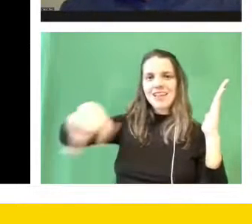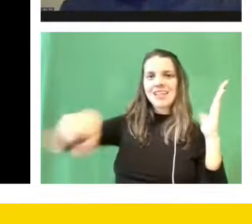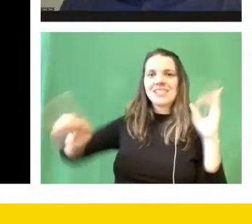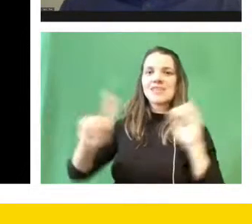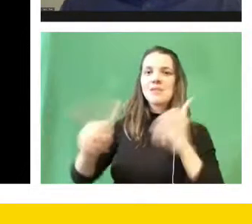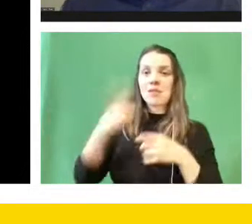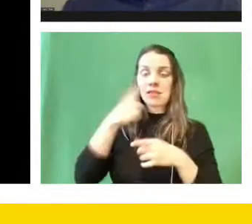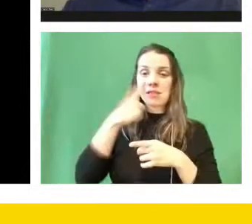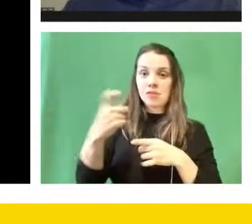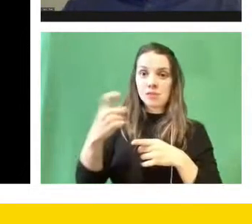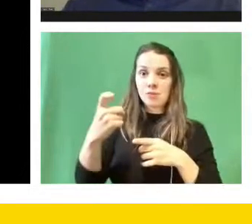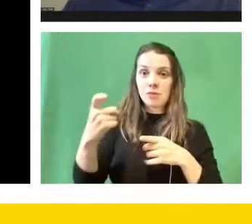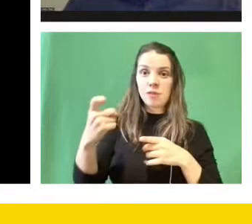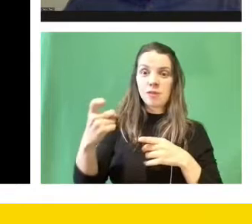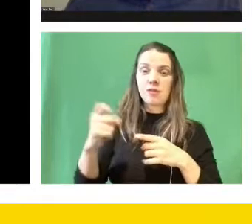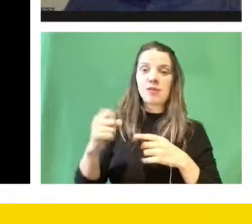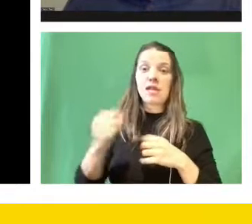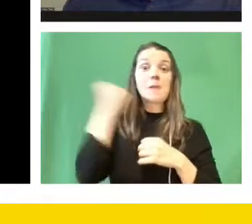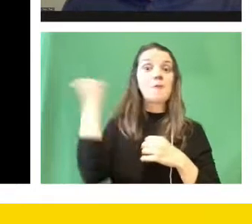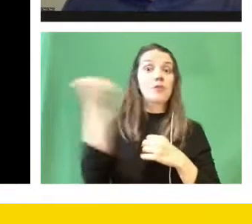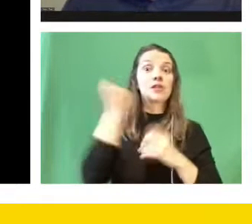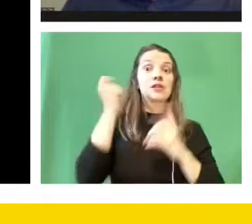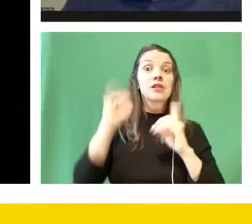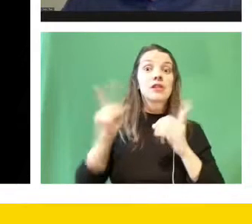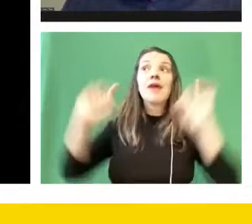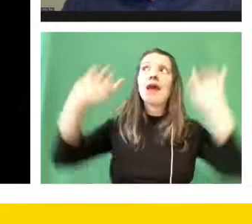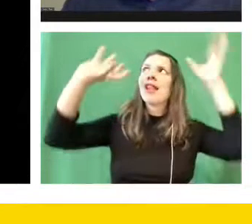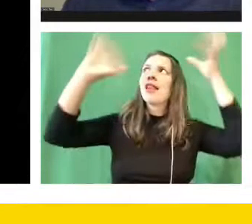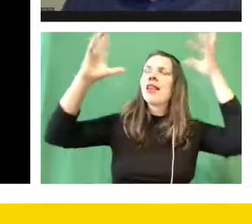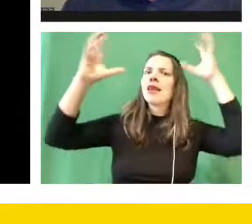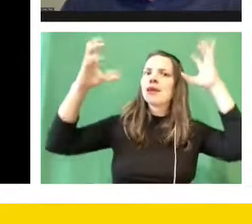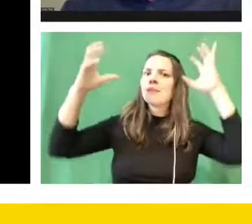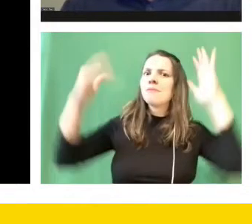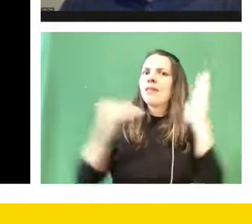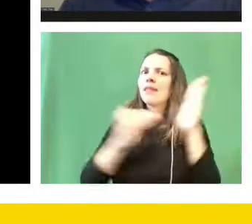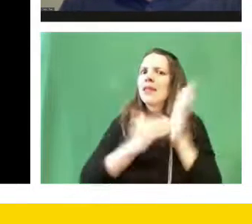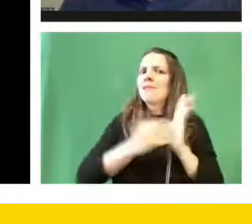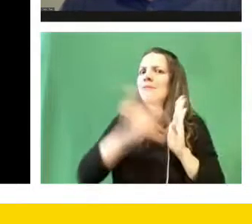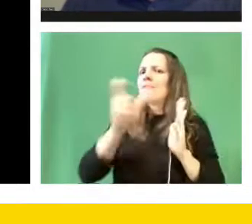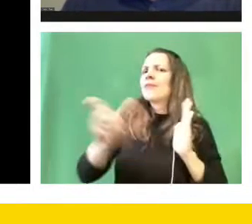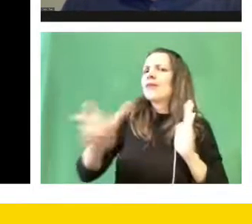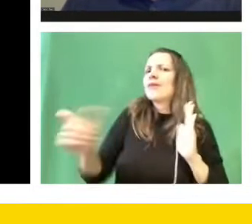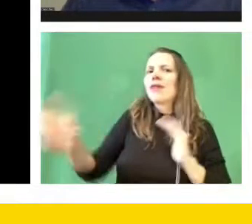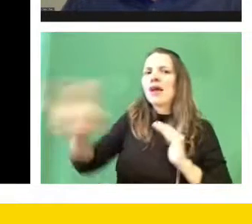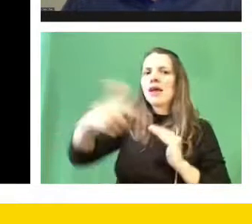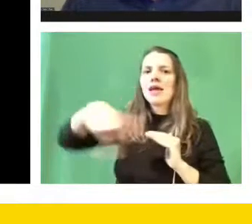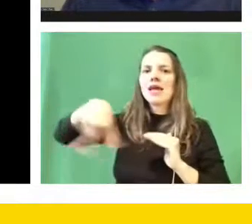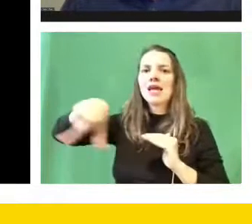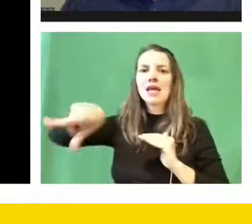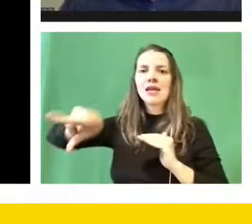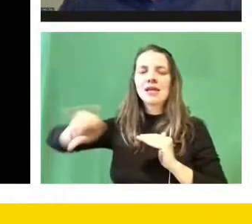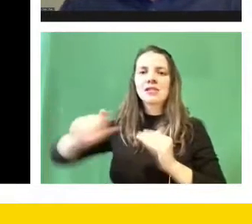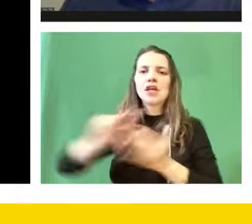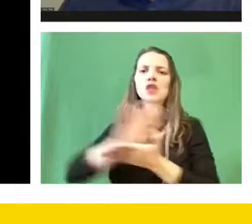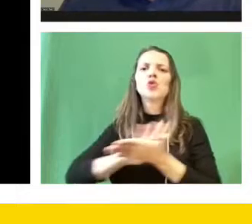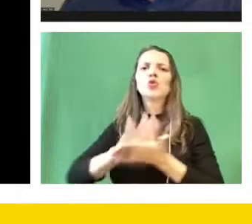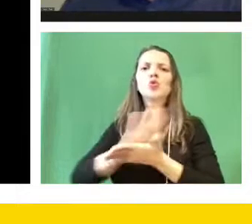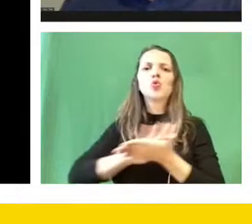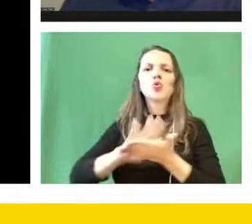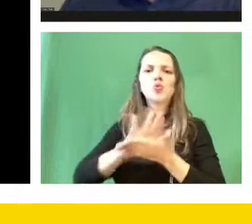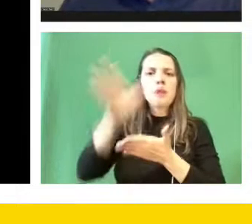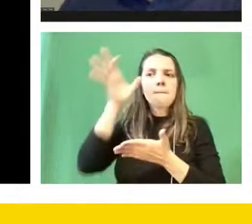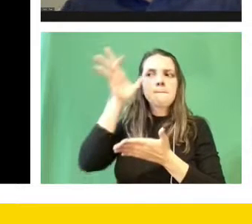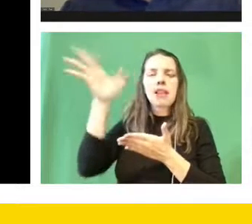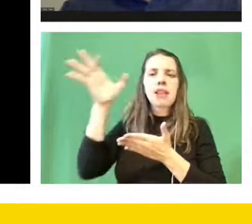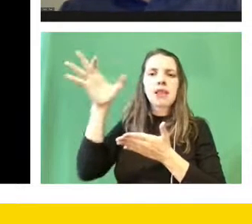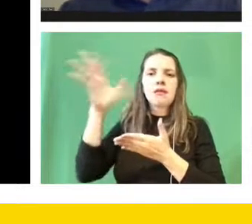Es decir, en el fondo, está claro de que el mundo sigue cambiando y está claro de que no nos podemos